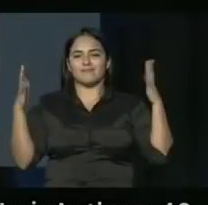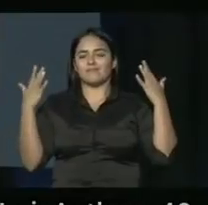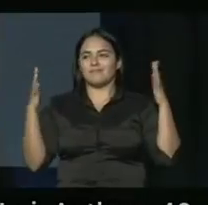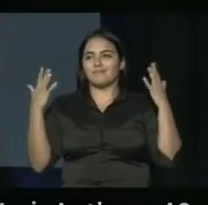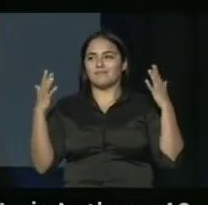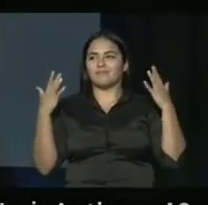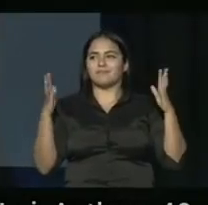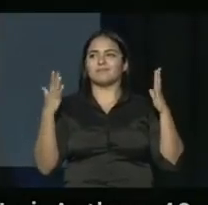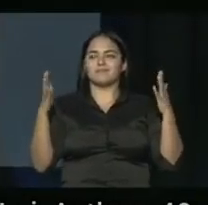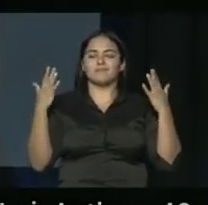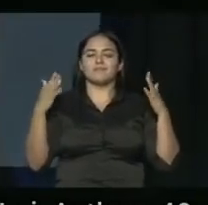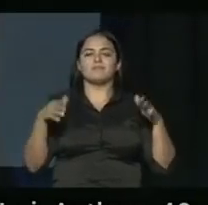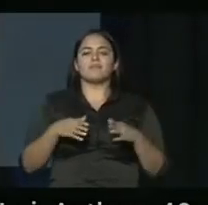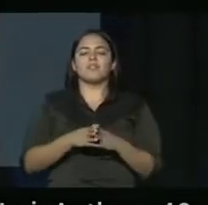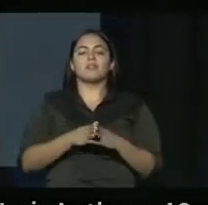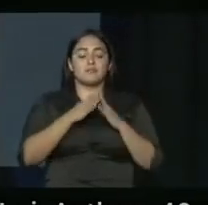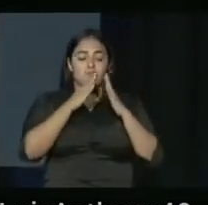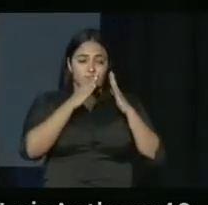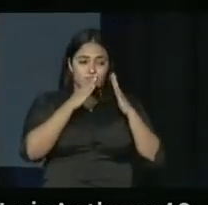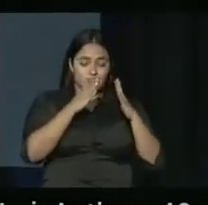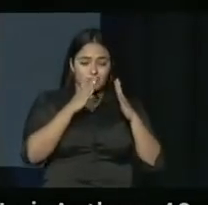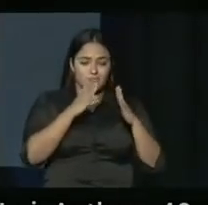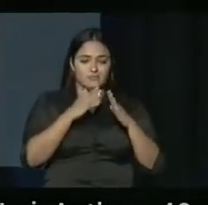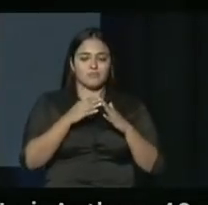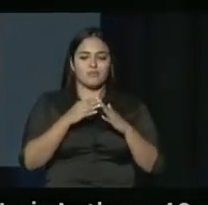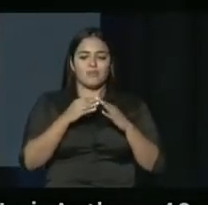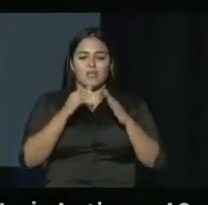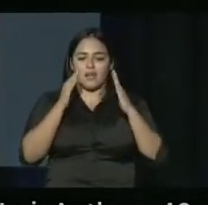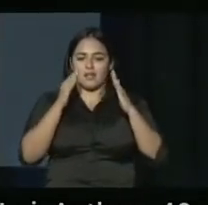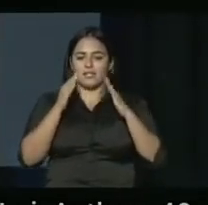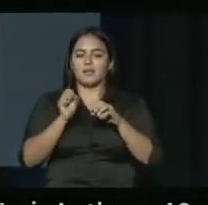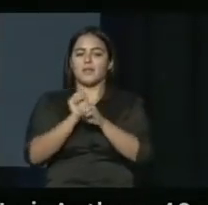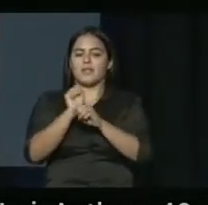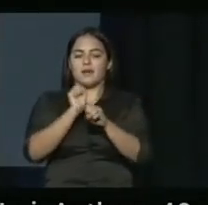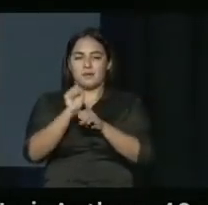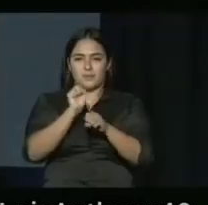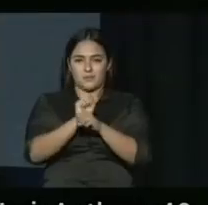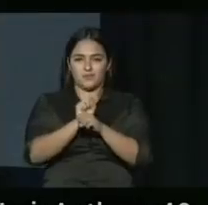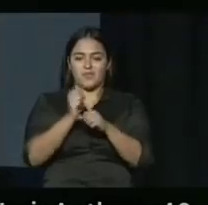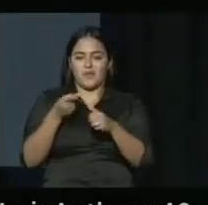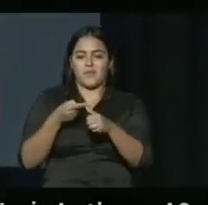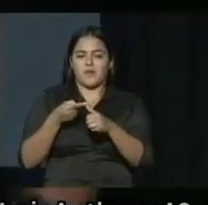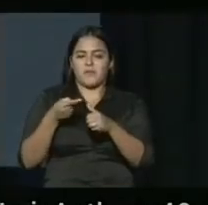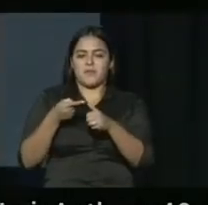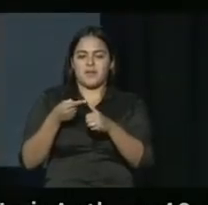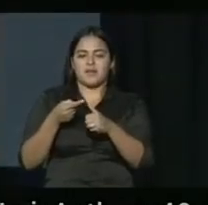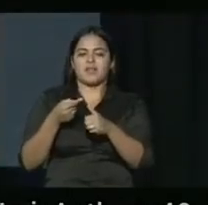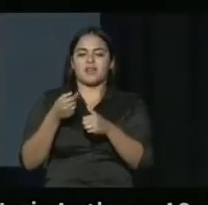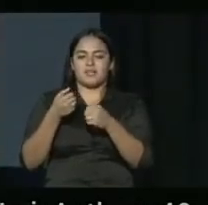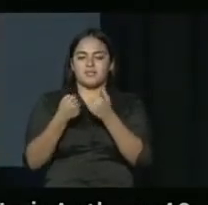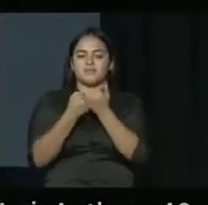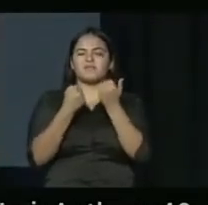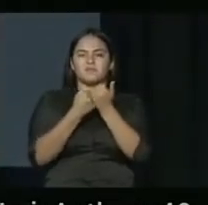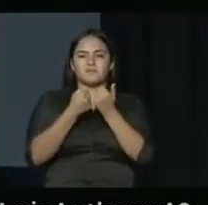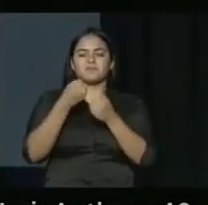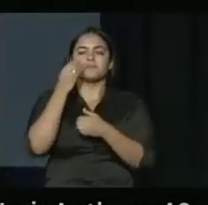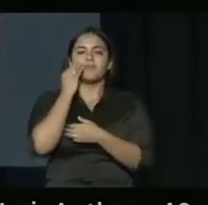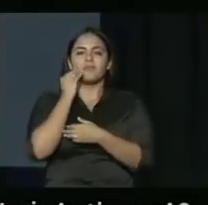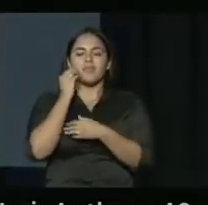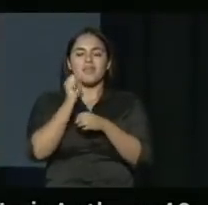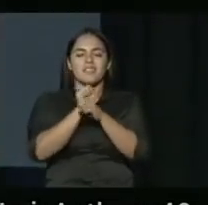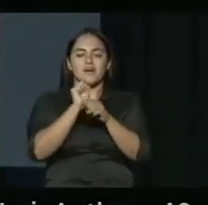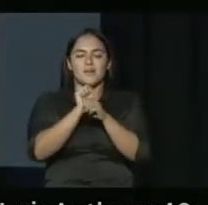Potenciemos el empresarismo. Propiciemos las primeras experiencias de empleo en el servicio público y la empresa